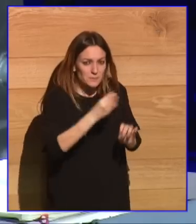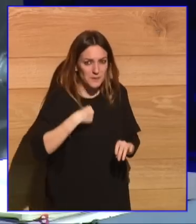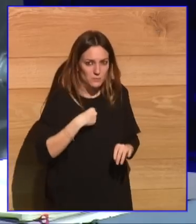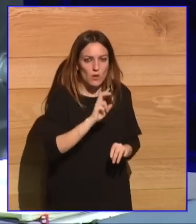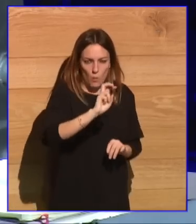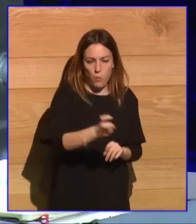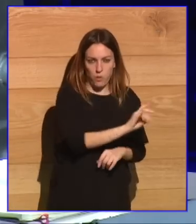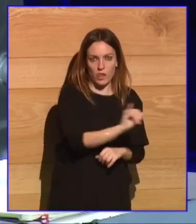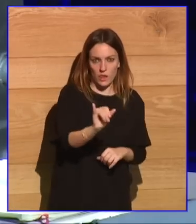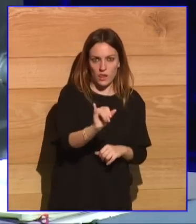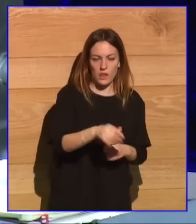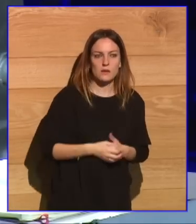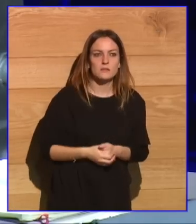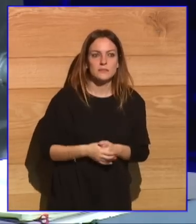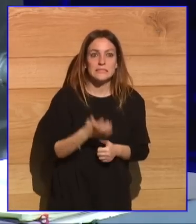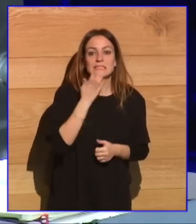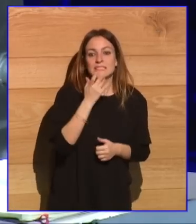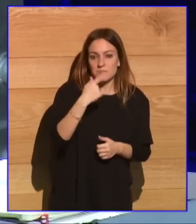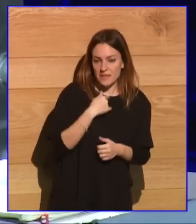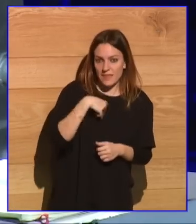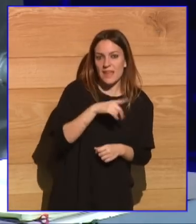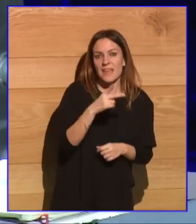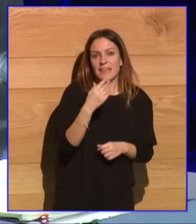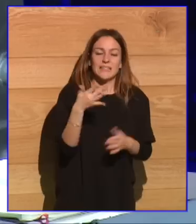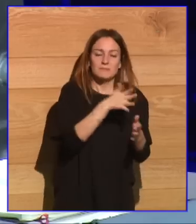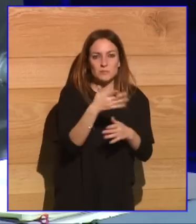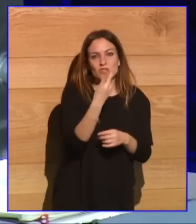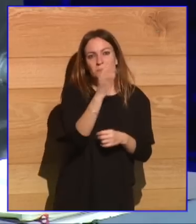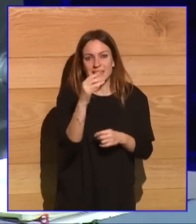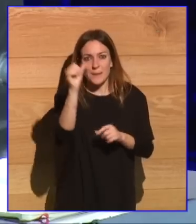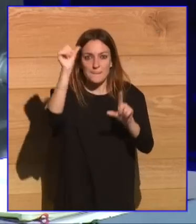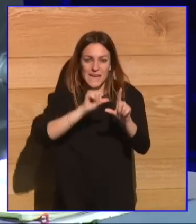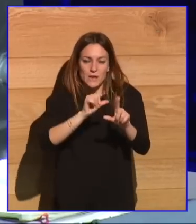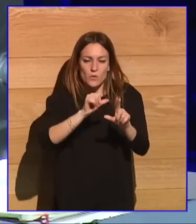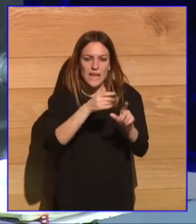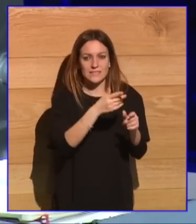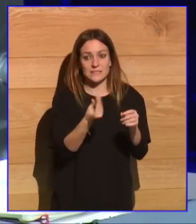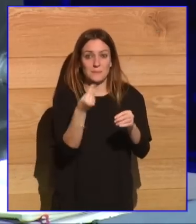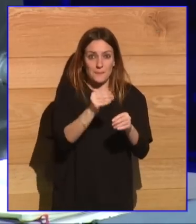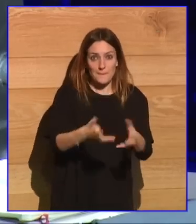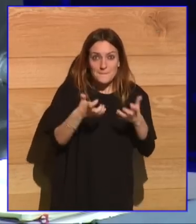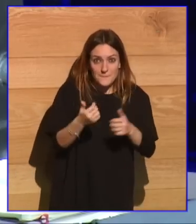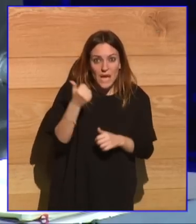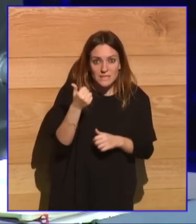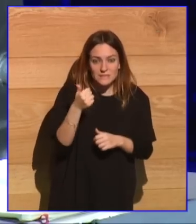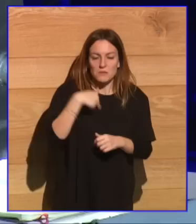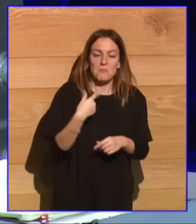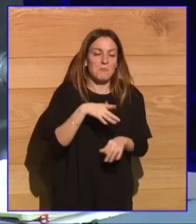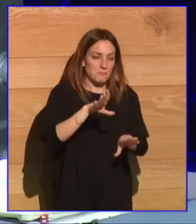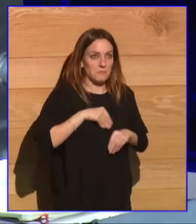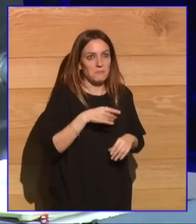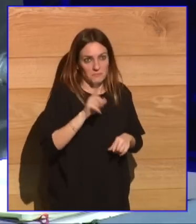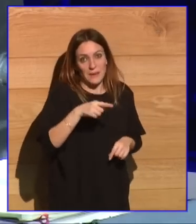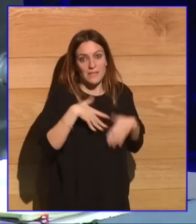entre las 20 más taquilleras del año, ya me habría sorprendido. La tercera. La tercera. Bueno, pues vamos allá. Efectivamente es una obra muy,